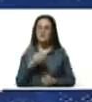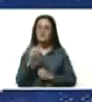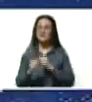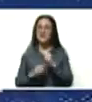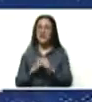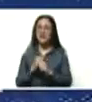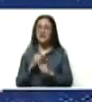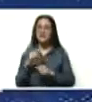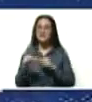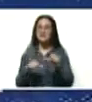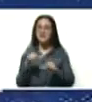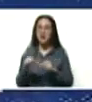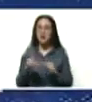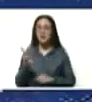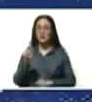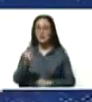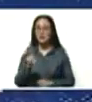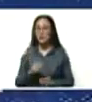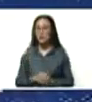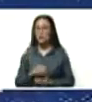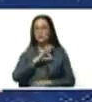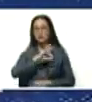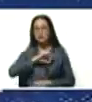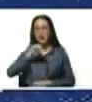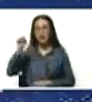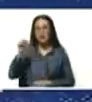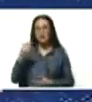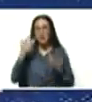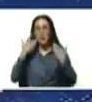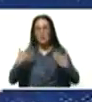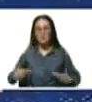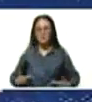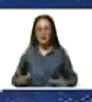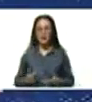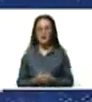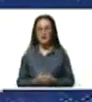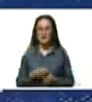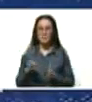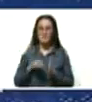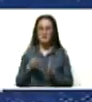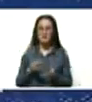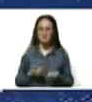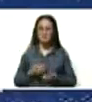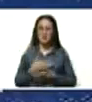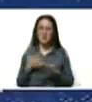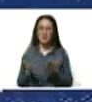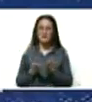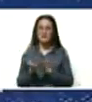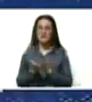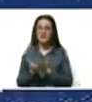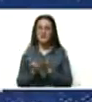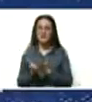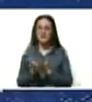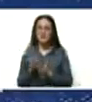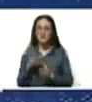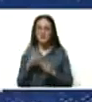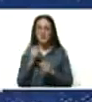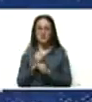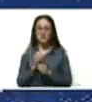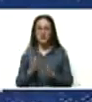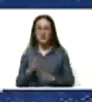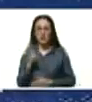metro socialista, un metro humano, un metro de gran servicio. ¿Ah? Los trabajadores están